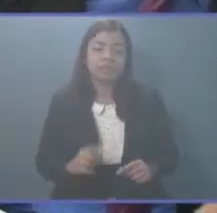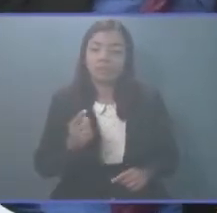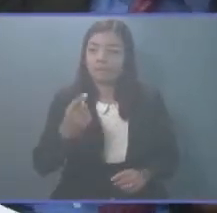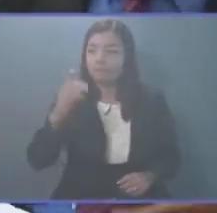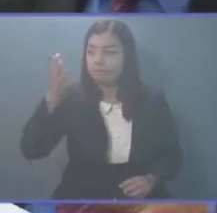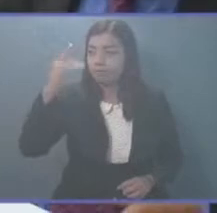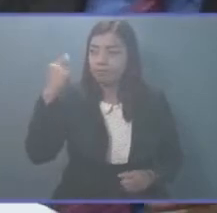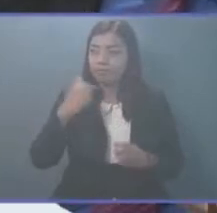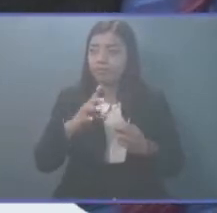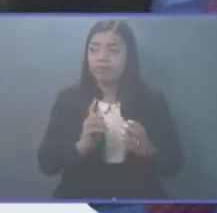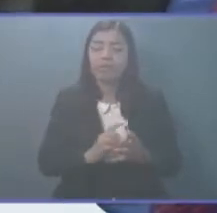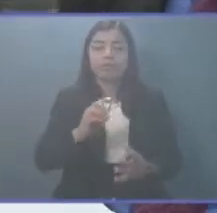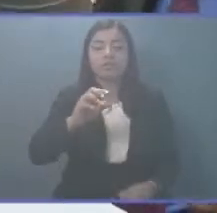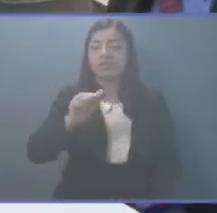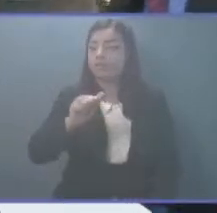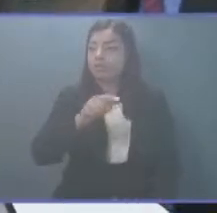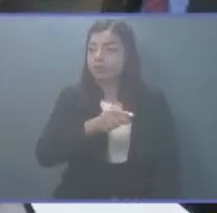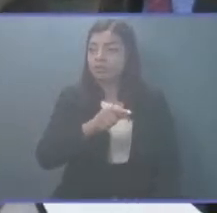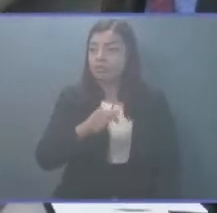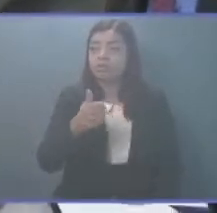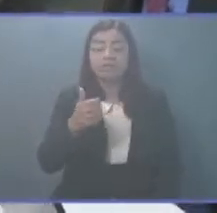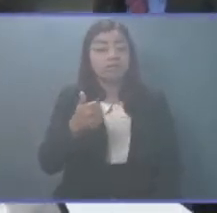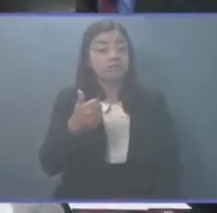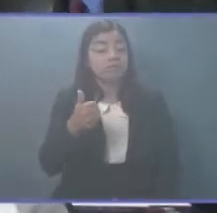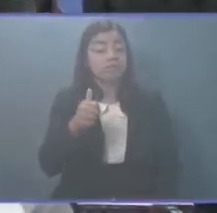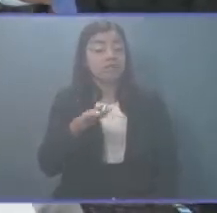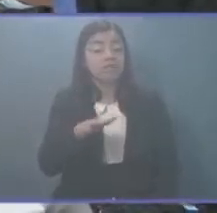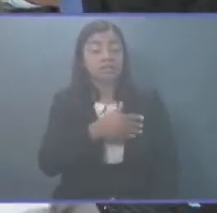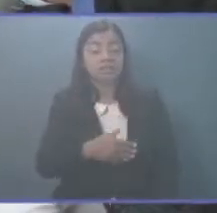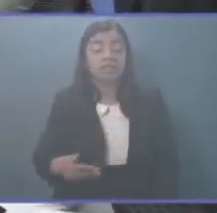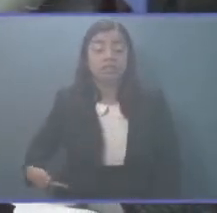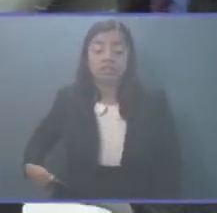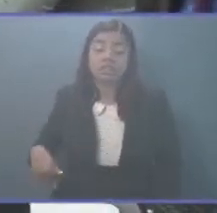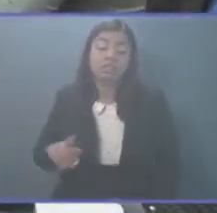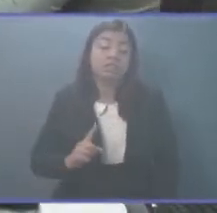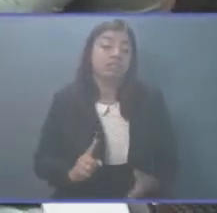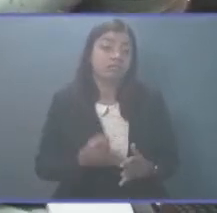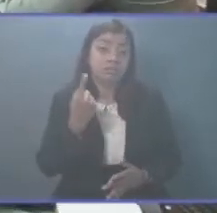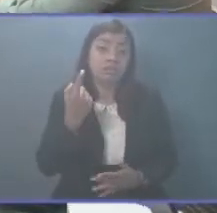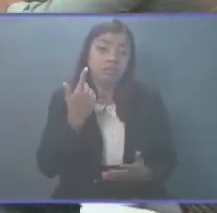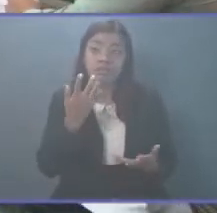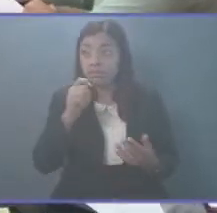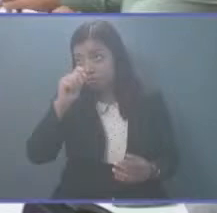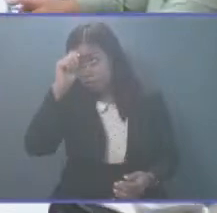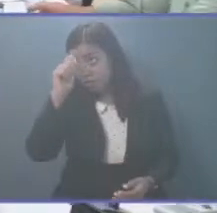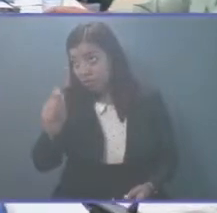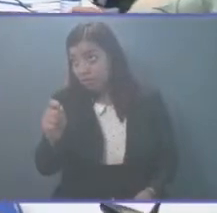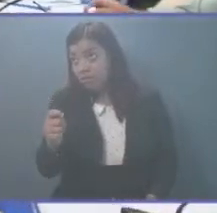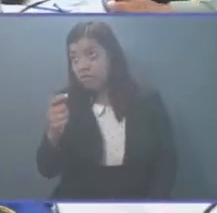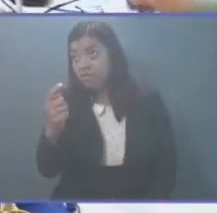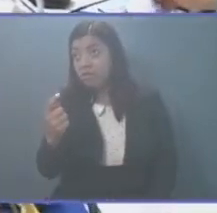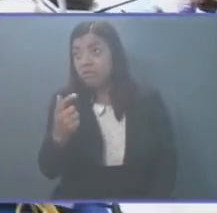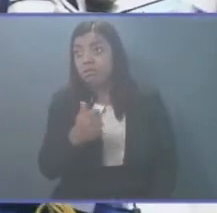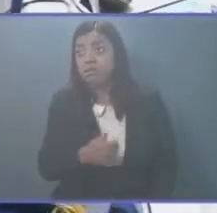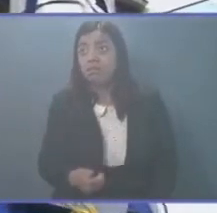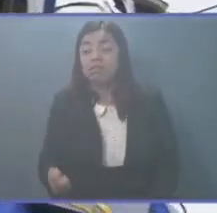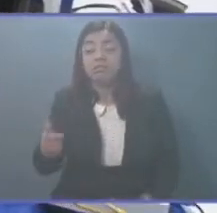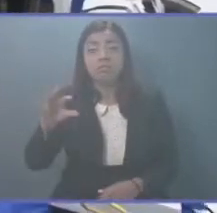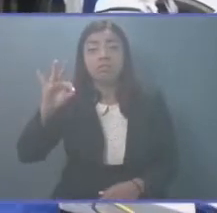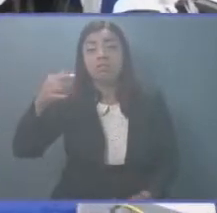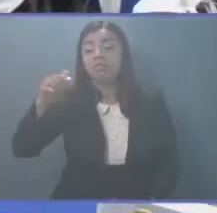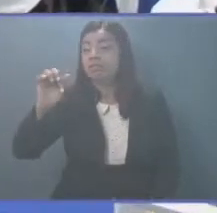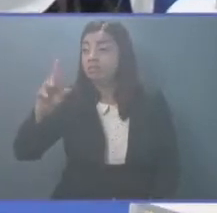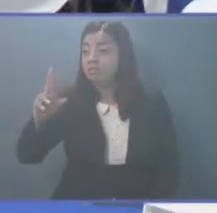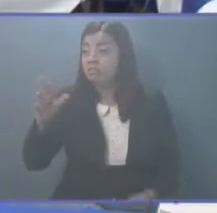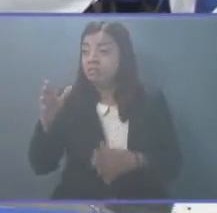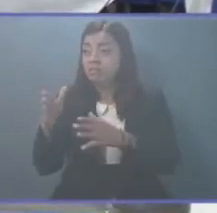los diputados. Diputado Valdés. Gracias, presidente. Bueno, en primer lugar, reconocer a la parte de la Fiscalía en